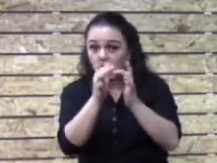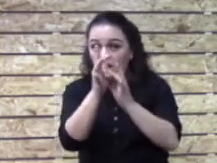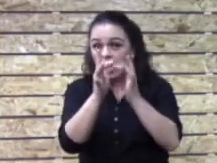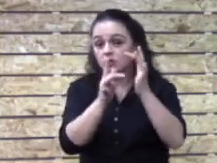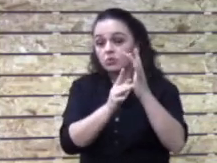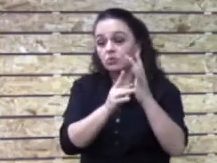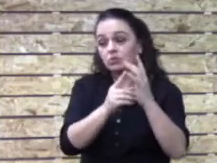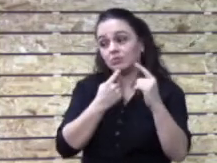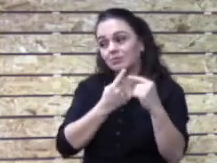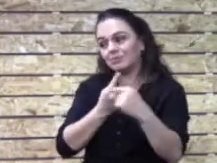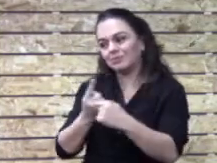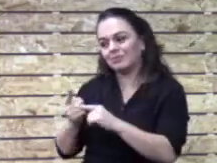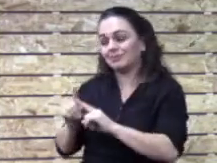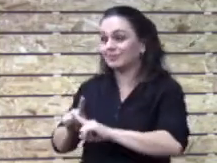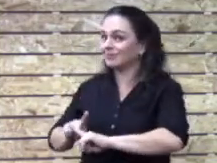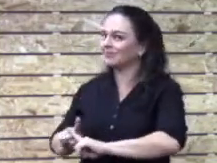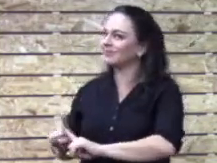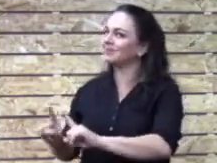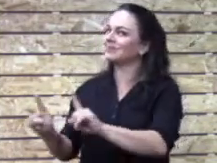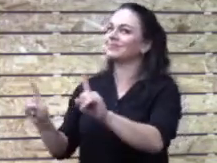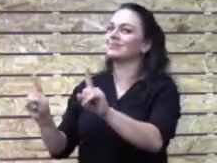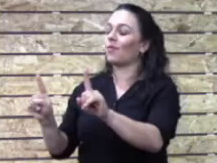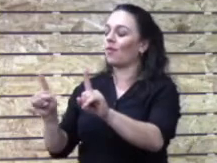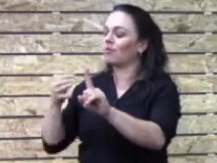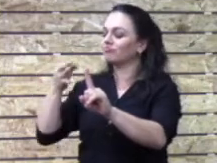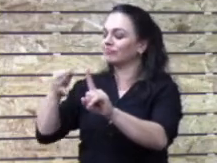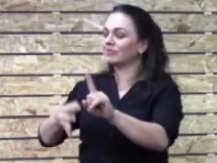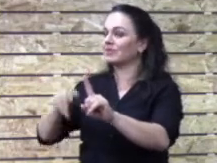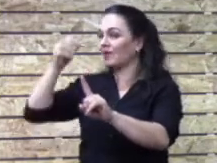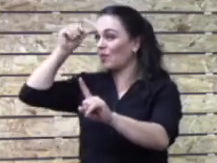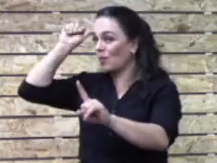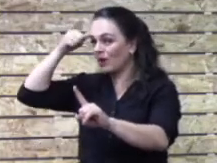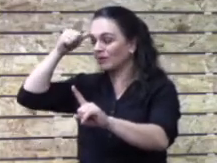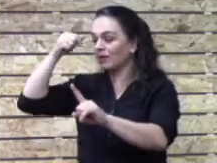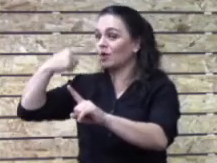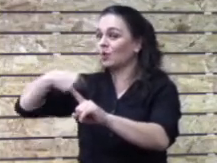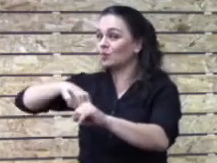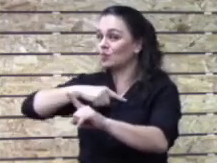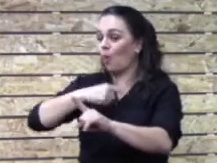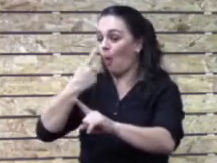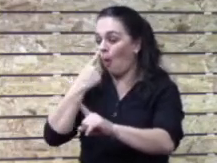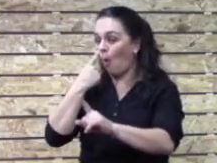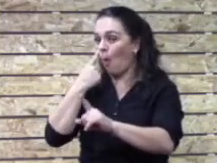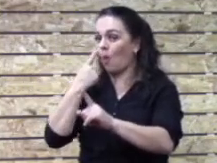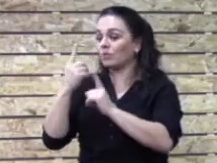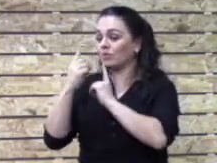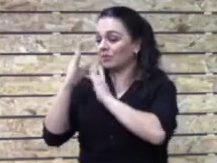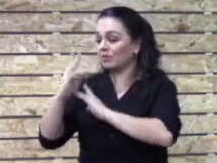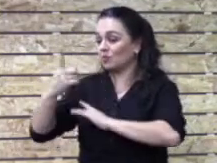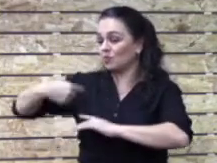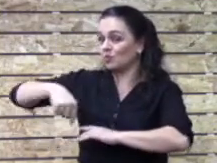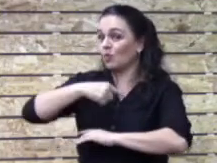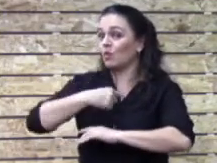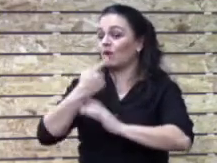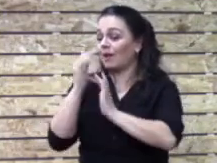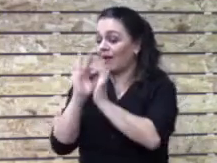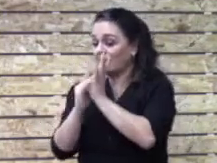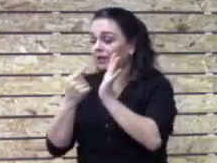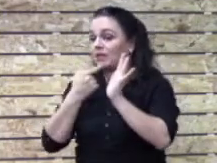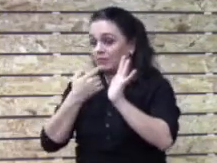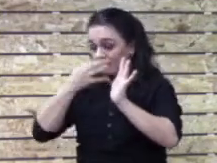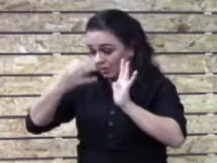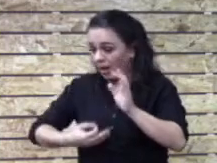momento de la tentación, para decirnos a nosotros como discípulos, tengan cuidado. Hay promesas del Señor que